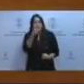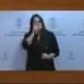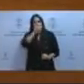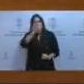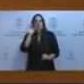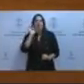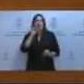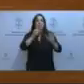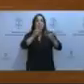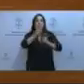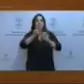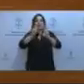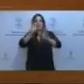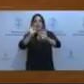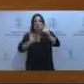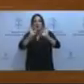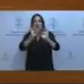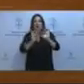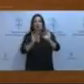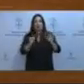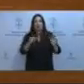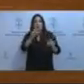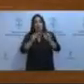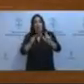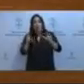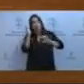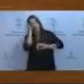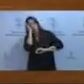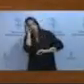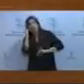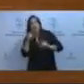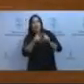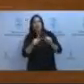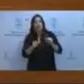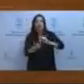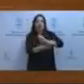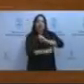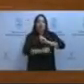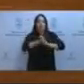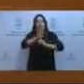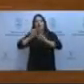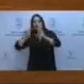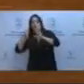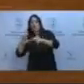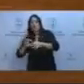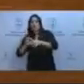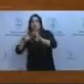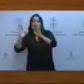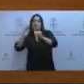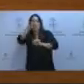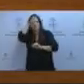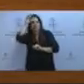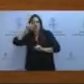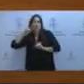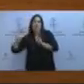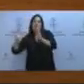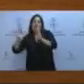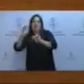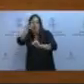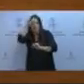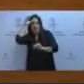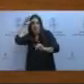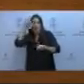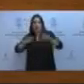el 27% de las pernoctaciones en Asturias fueron en el mes de agosto. Y el 46% en lo que se denominaría el verano, los meses del verano. El desequilibrio